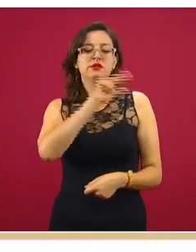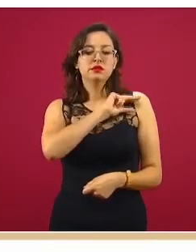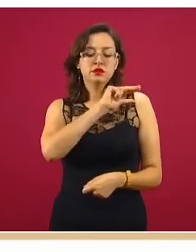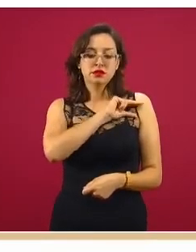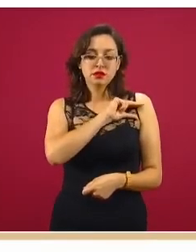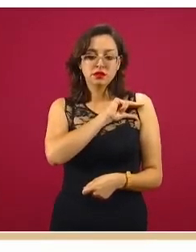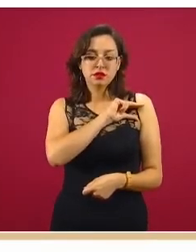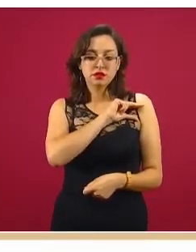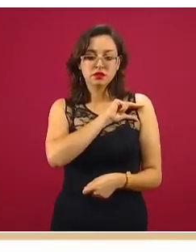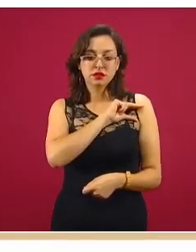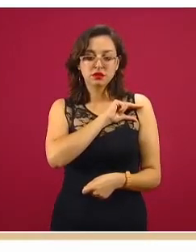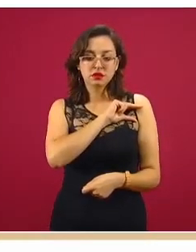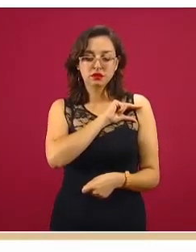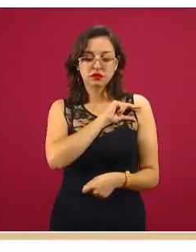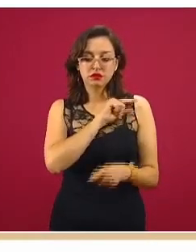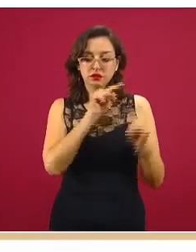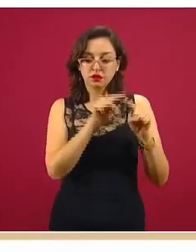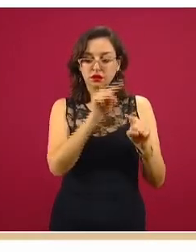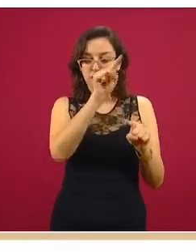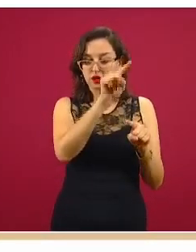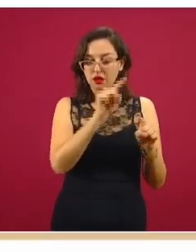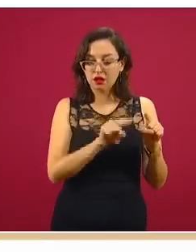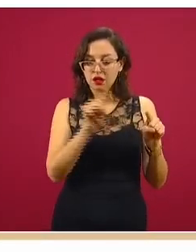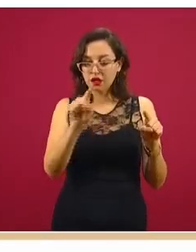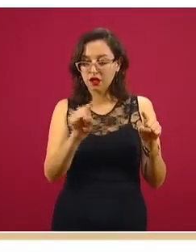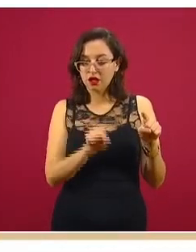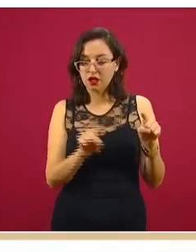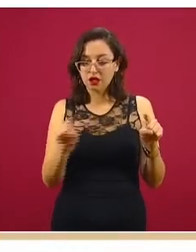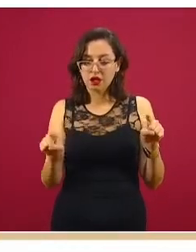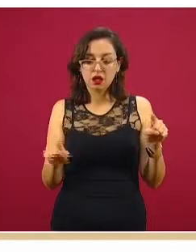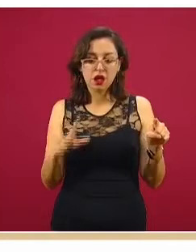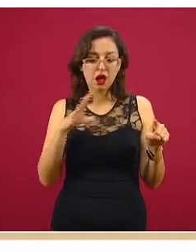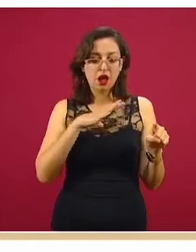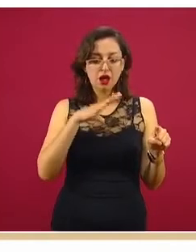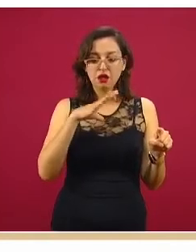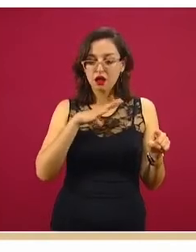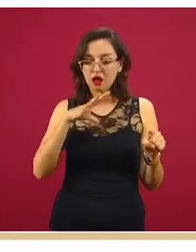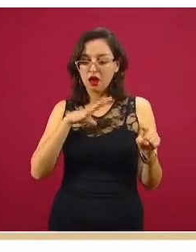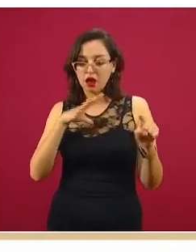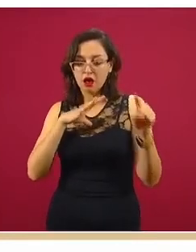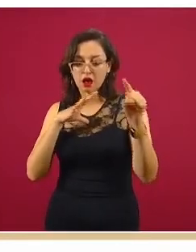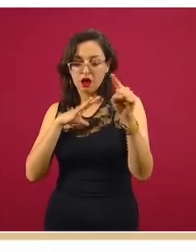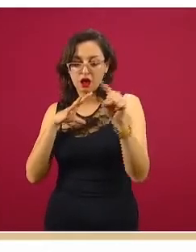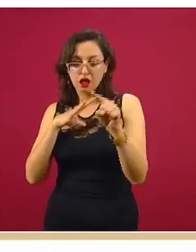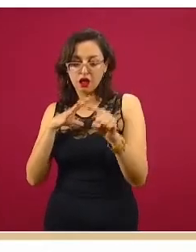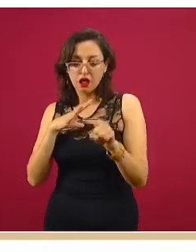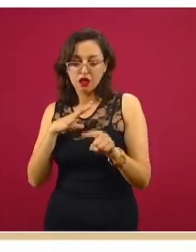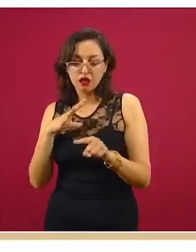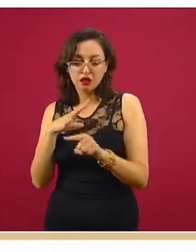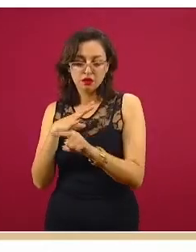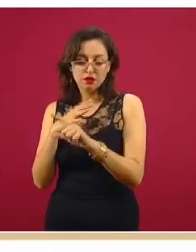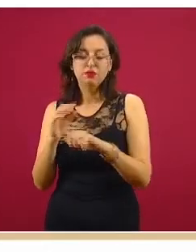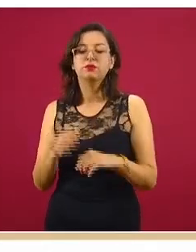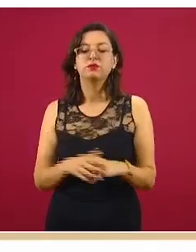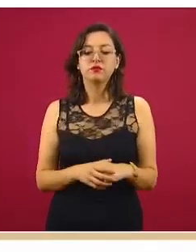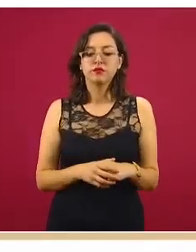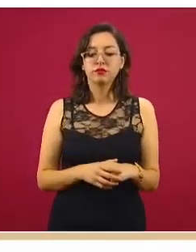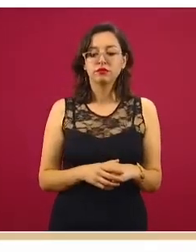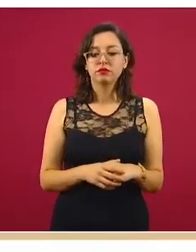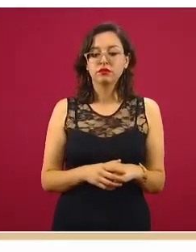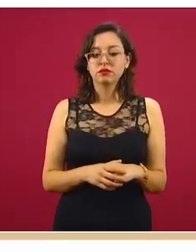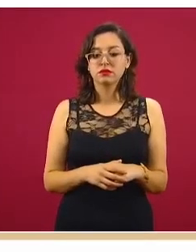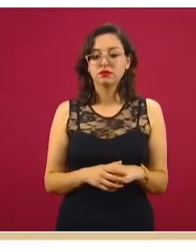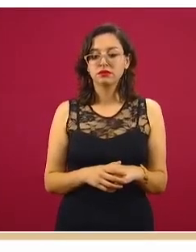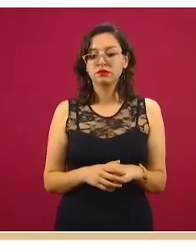privados. Aquí hay uno, acá hay otro, aquí hay otro, aquí hay otro, acá hay otro, otro, etcétera. Y algunos que